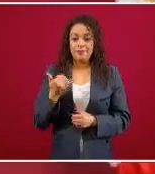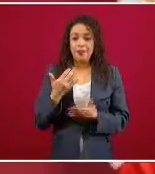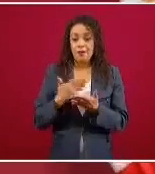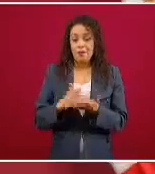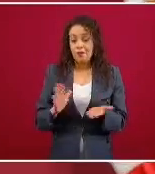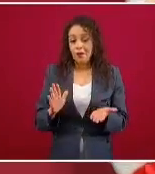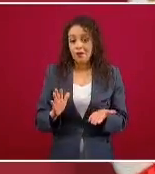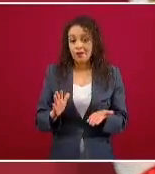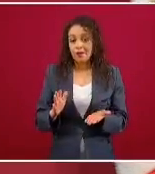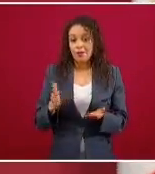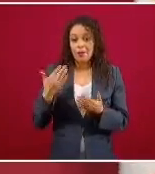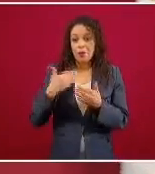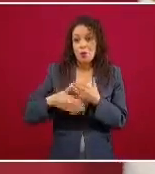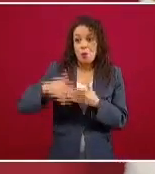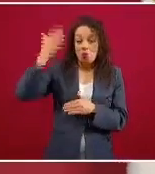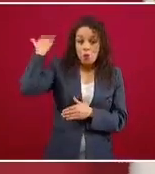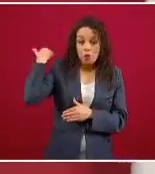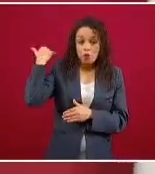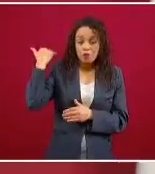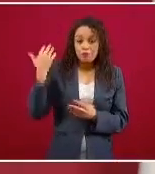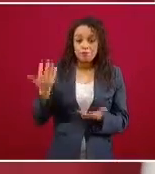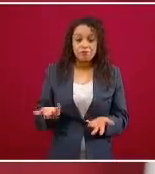porque no se consideraba